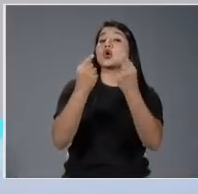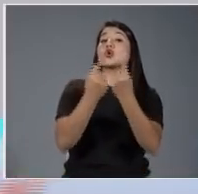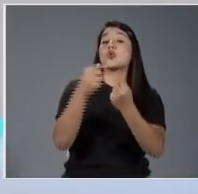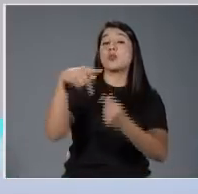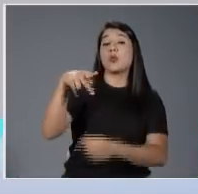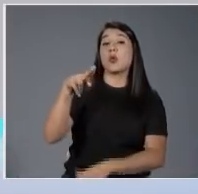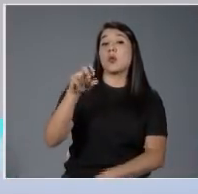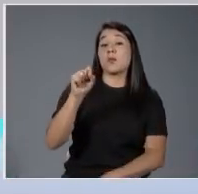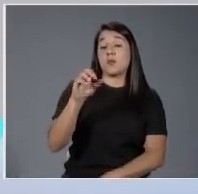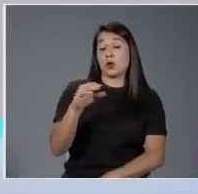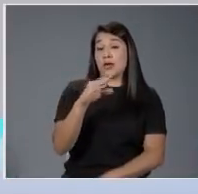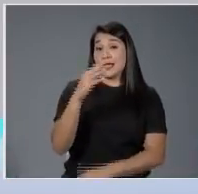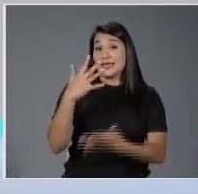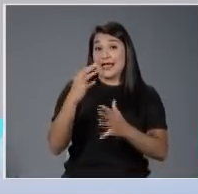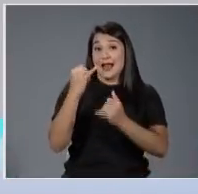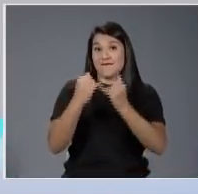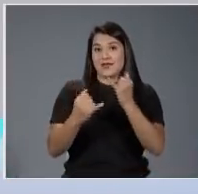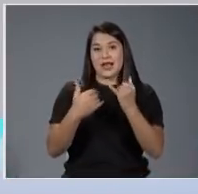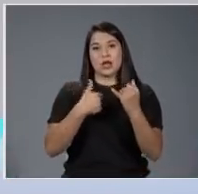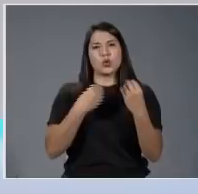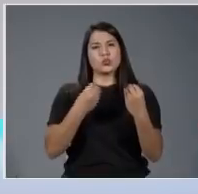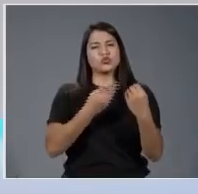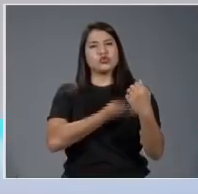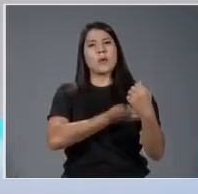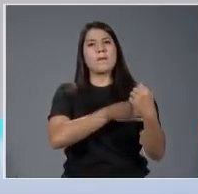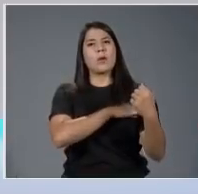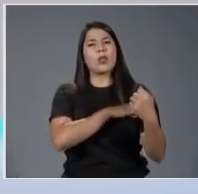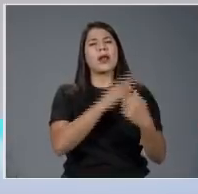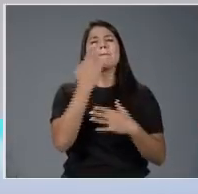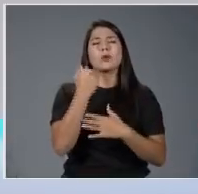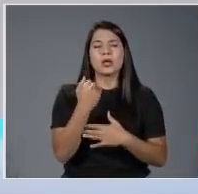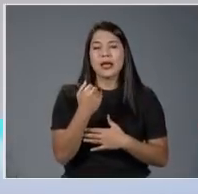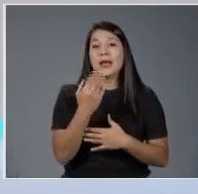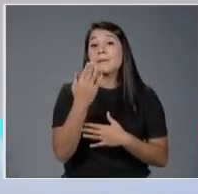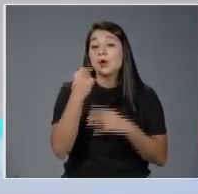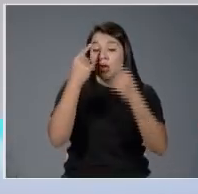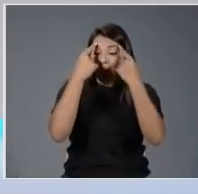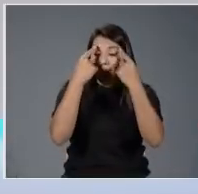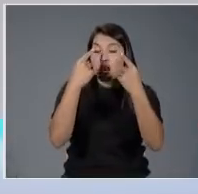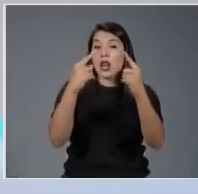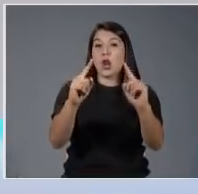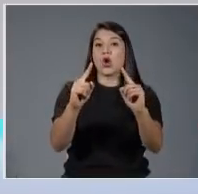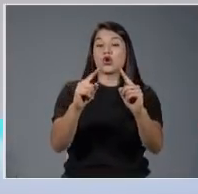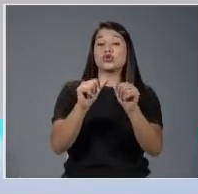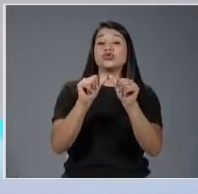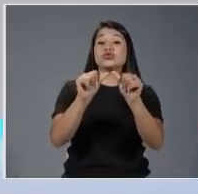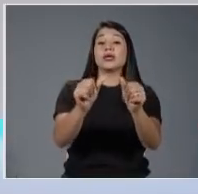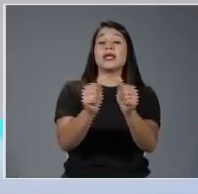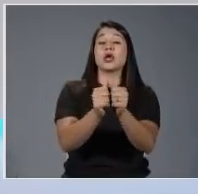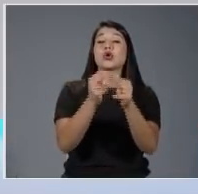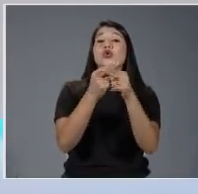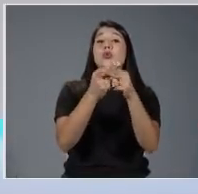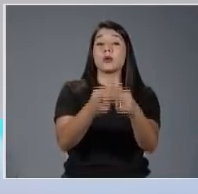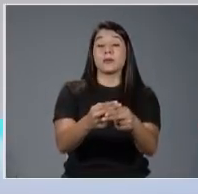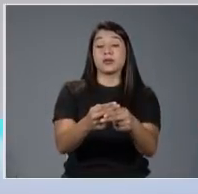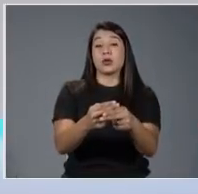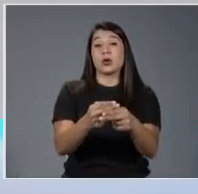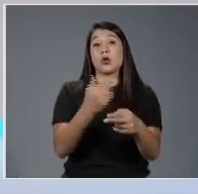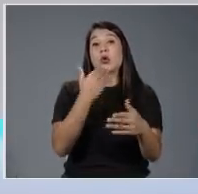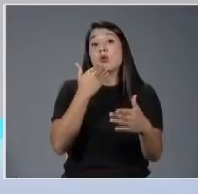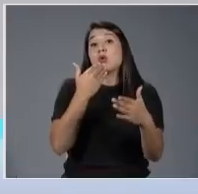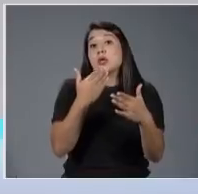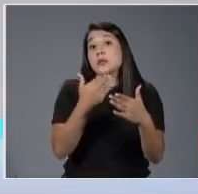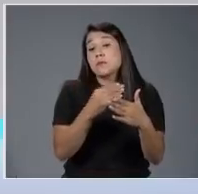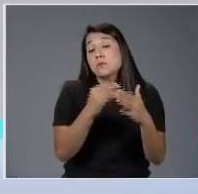cuentas ella acumuló mucho poder porque logró, gracias a su nombramiento como vicepresidenta, bueno, ocupar